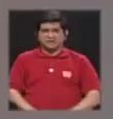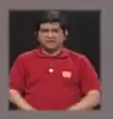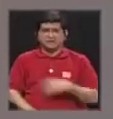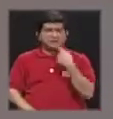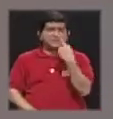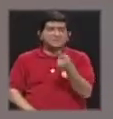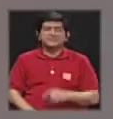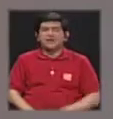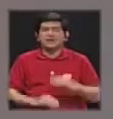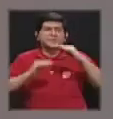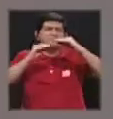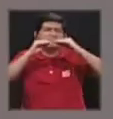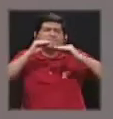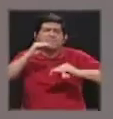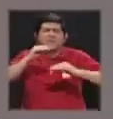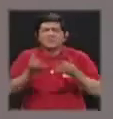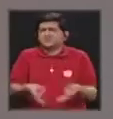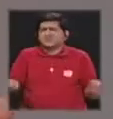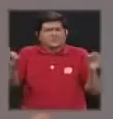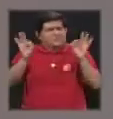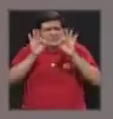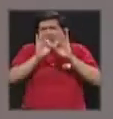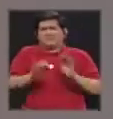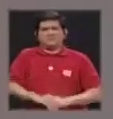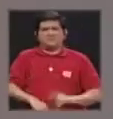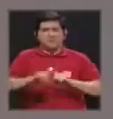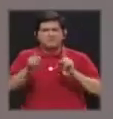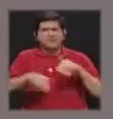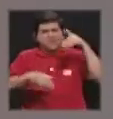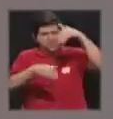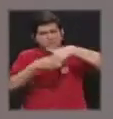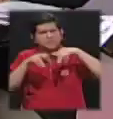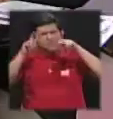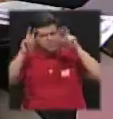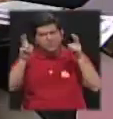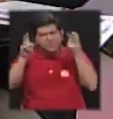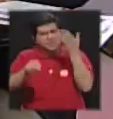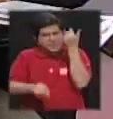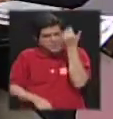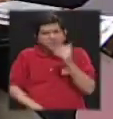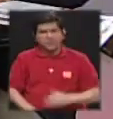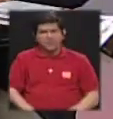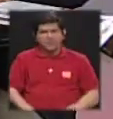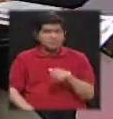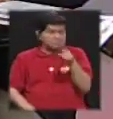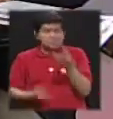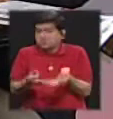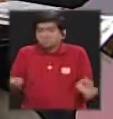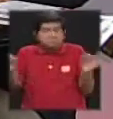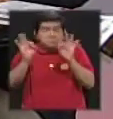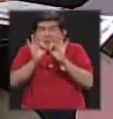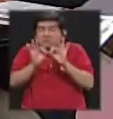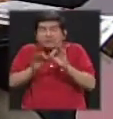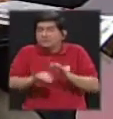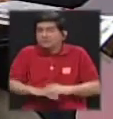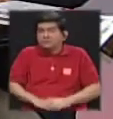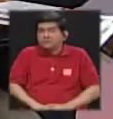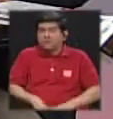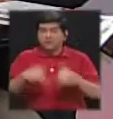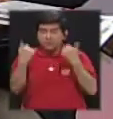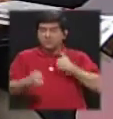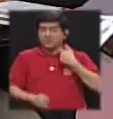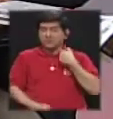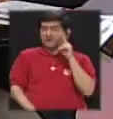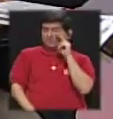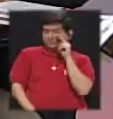pretendían minimizarlo. Entonces se cuestiona, bueno, ¿y por qué introducen el tema de peajes, si no es tan importante? Porque ya yo